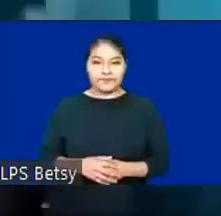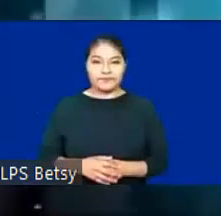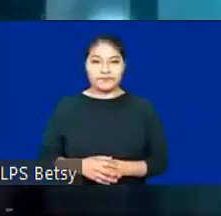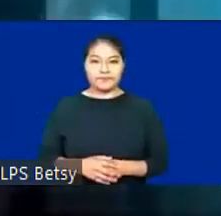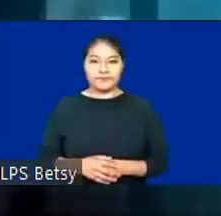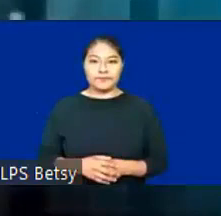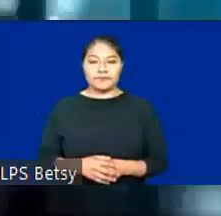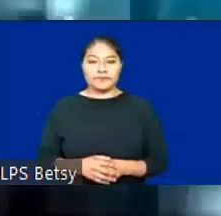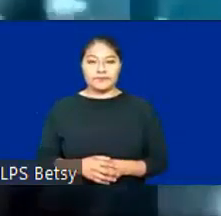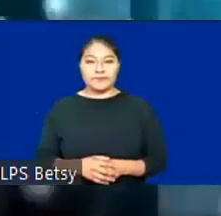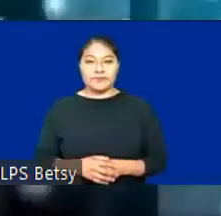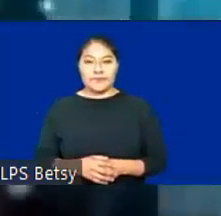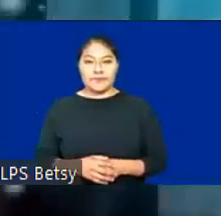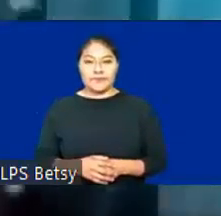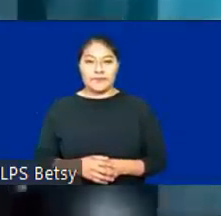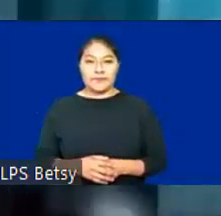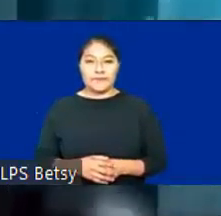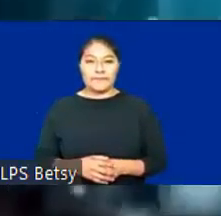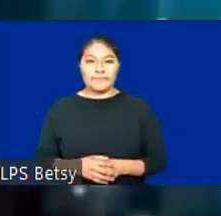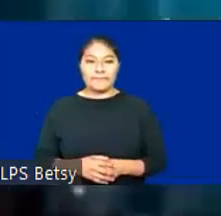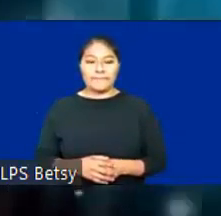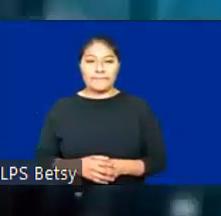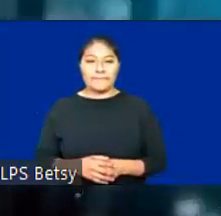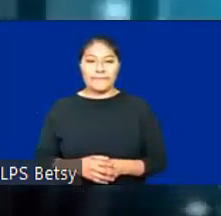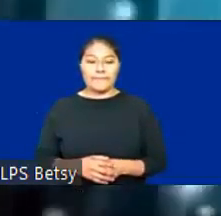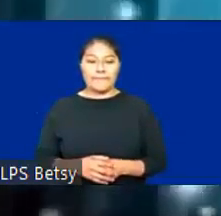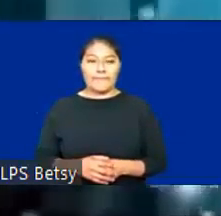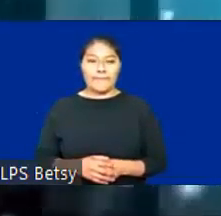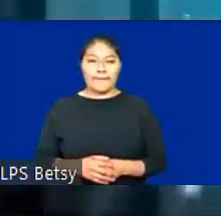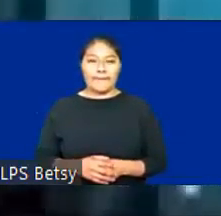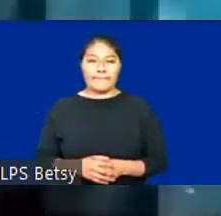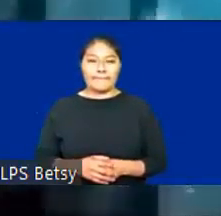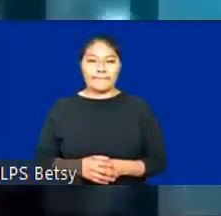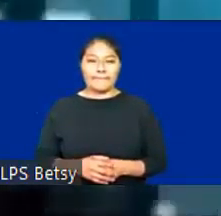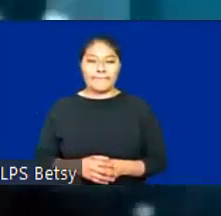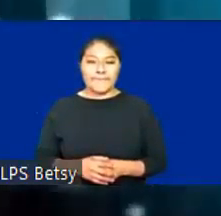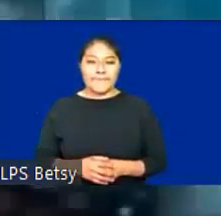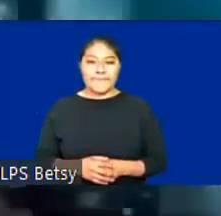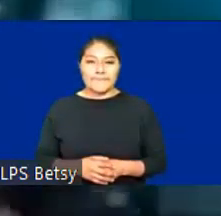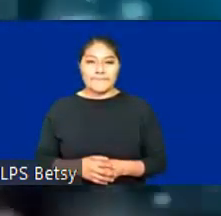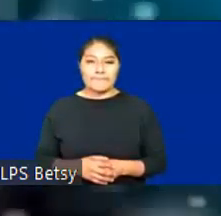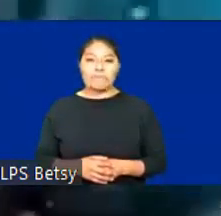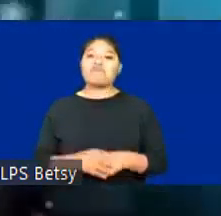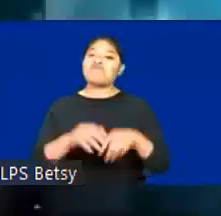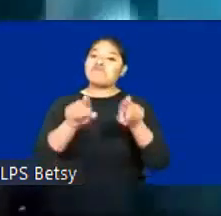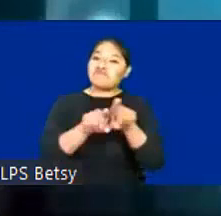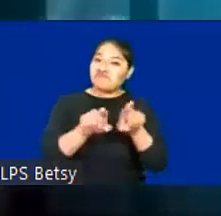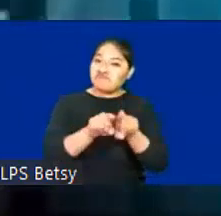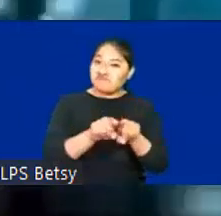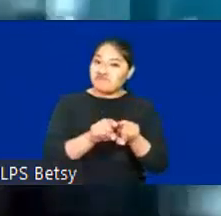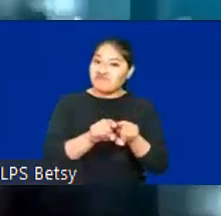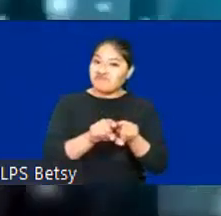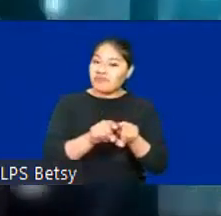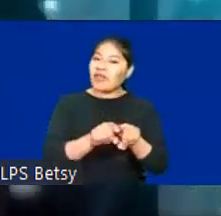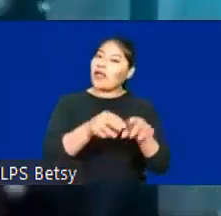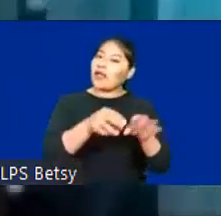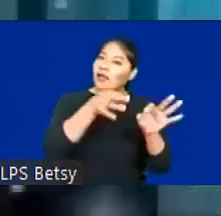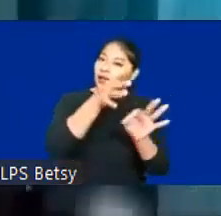Entre otros aspectos, se han emitido una serie de lineamientos que